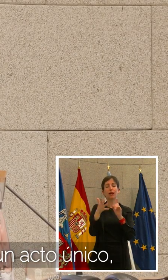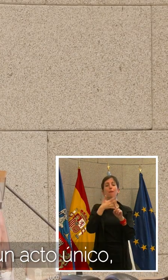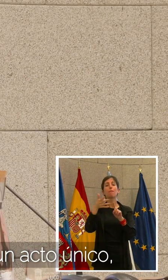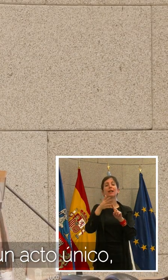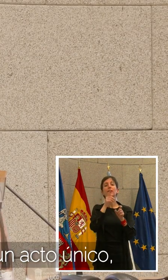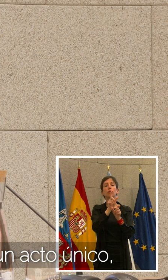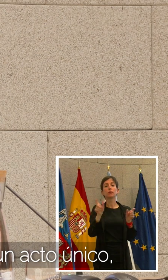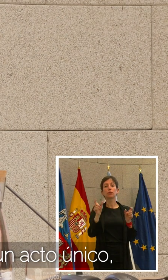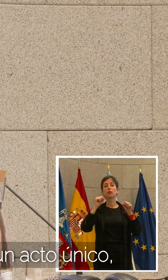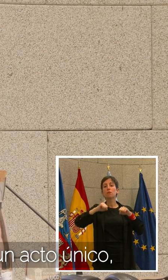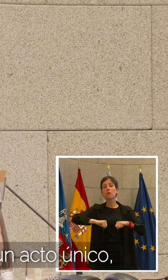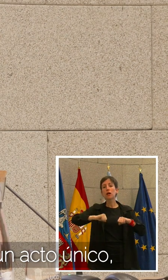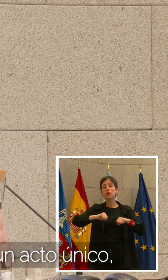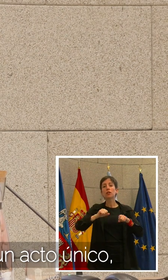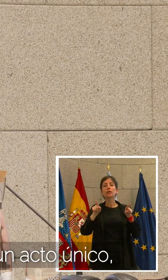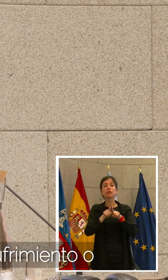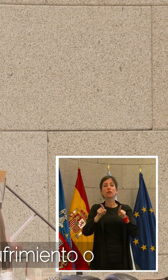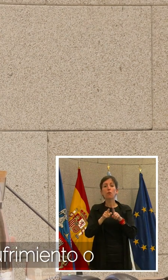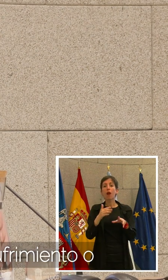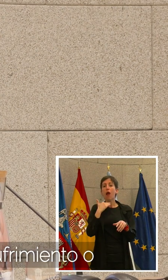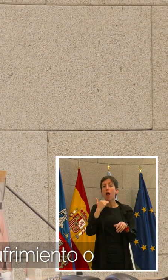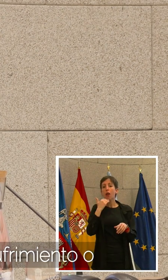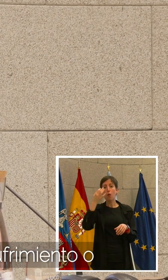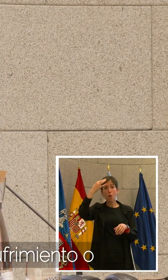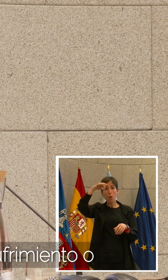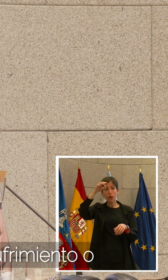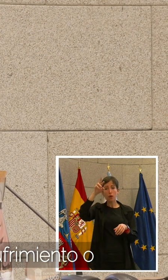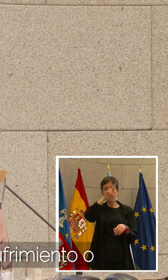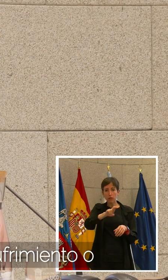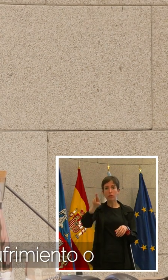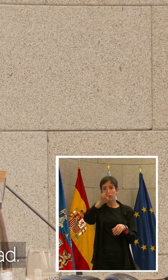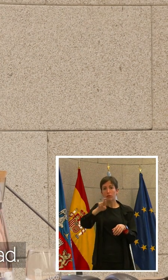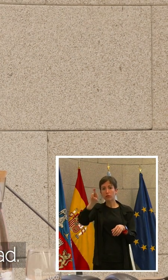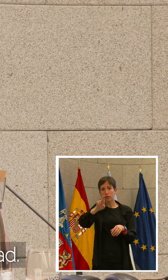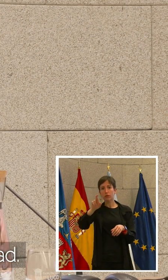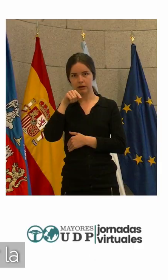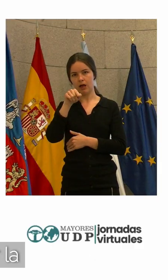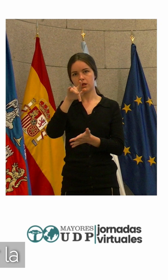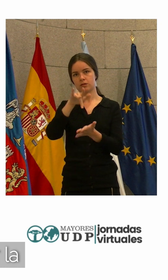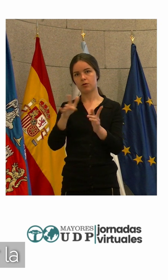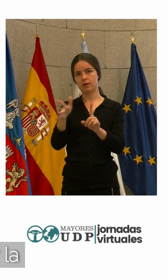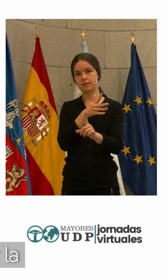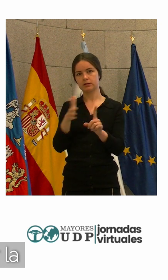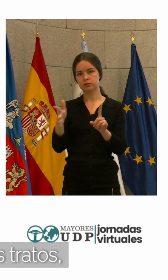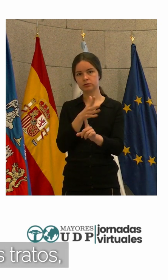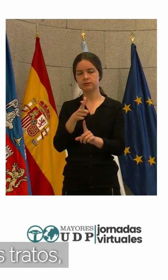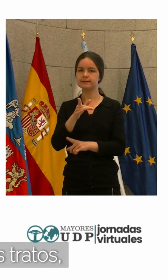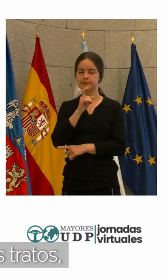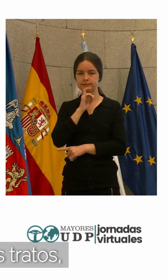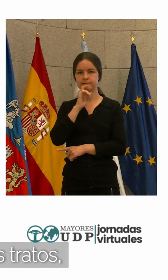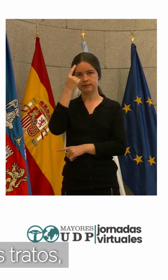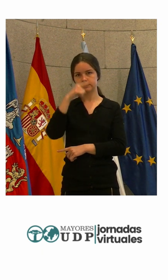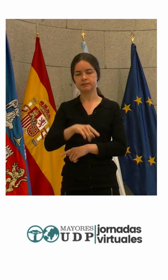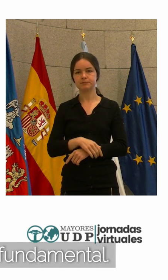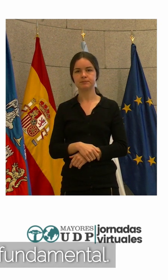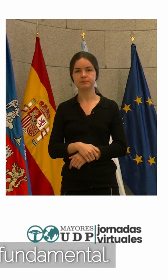las personas mayores como un acto único repetido que causa daño sufrimiento a una persona de edad y ahí para conocer la existencia de esos